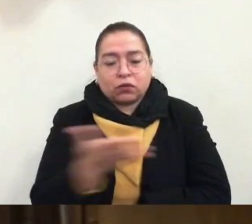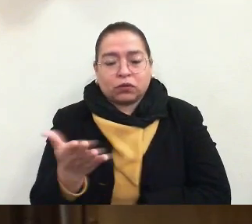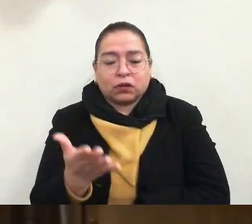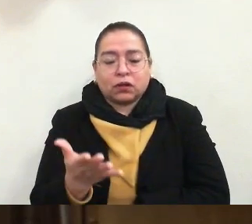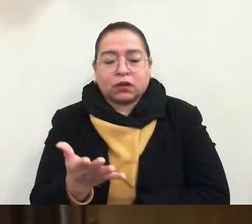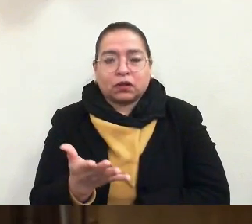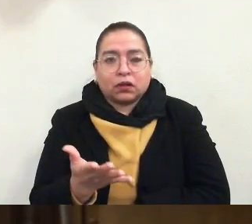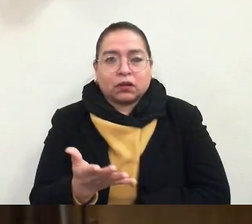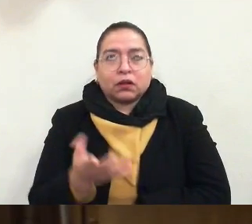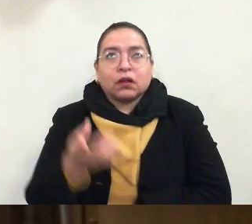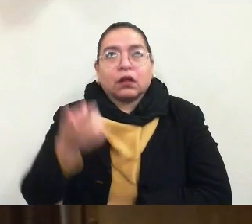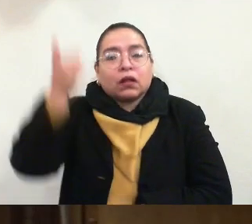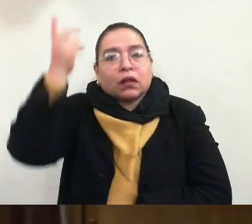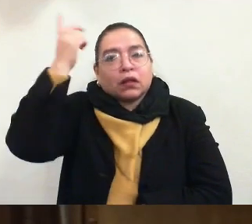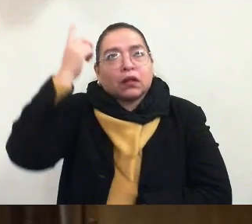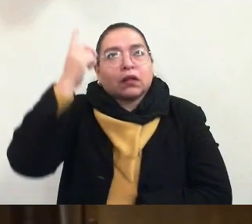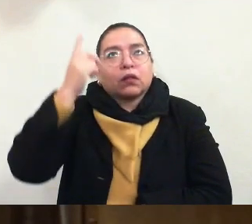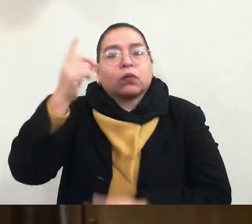de parte de Dios.